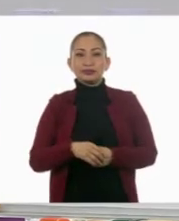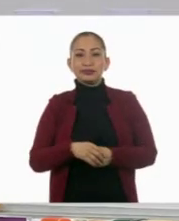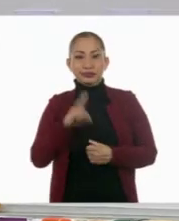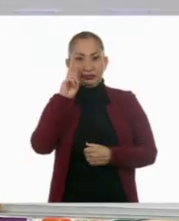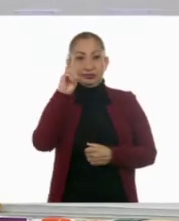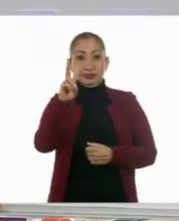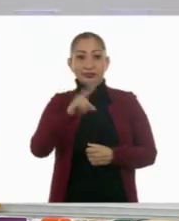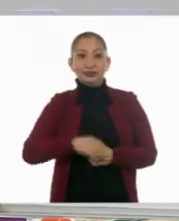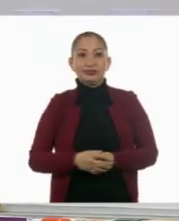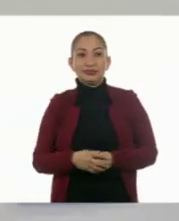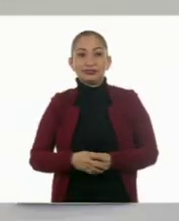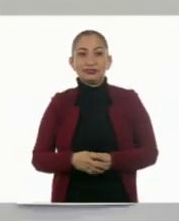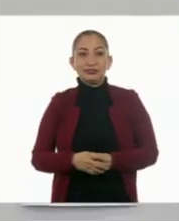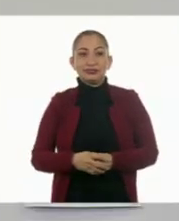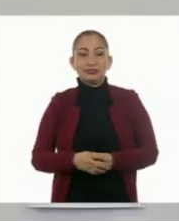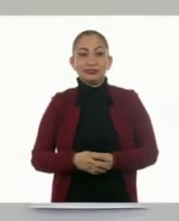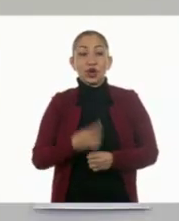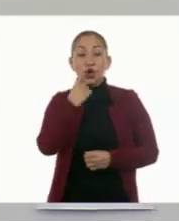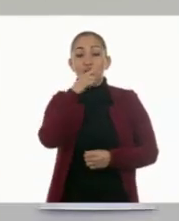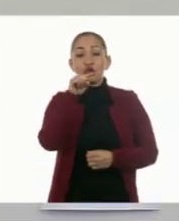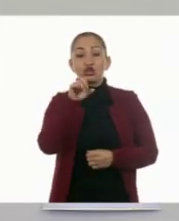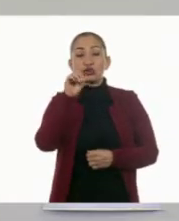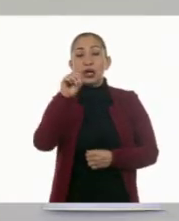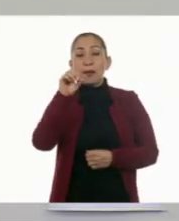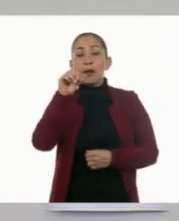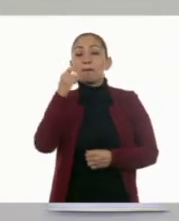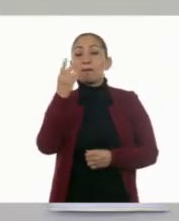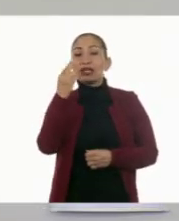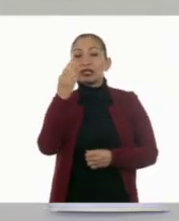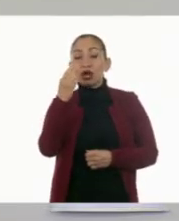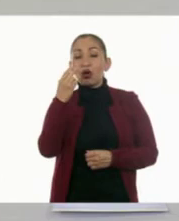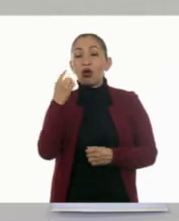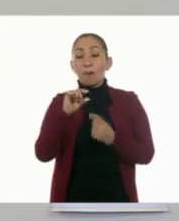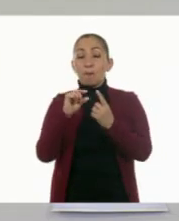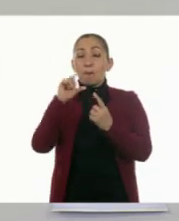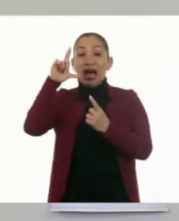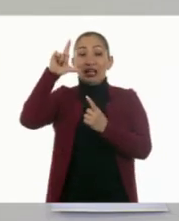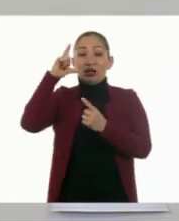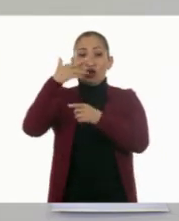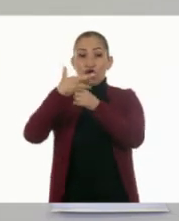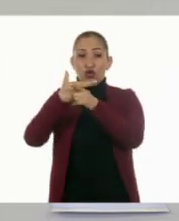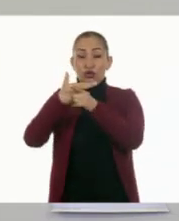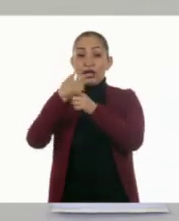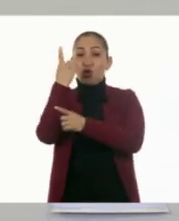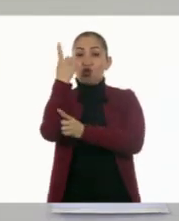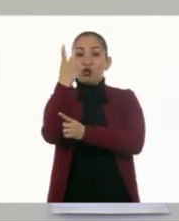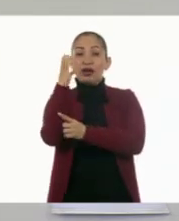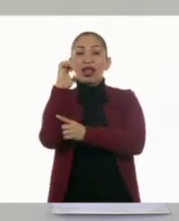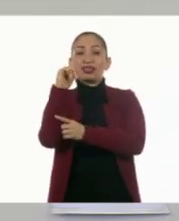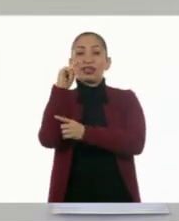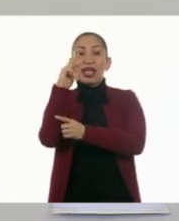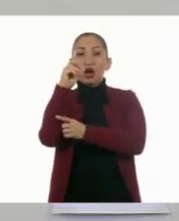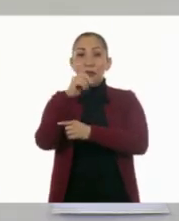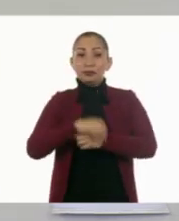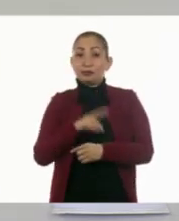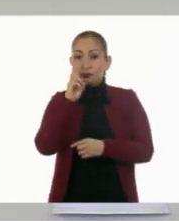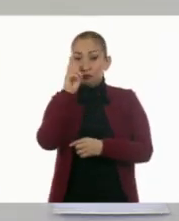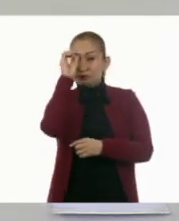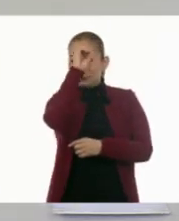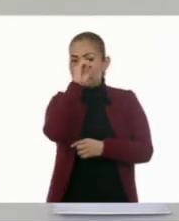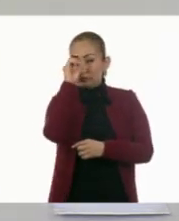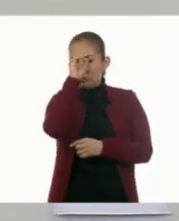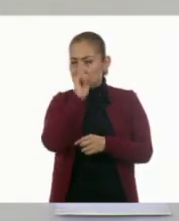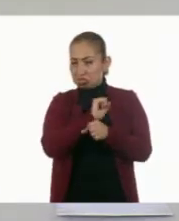Mayor que 1. Ajá. Un entero 25 milésimos es mayor que 1. Como ven, en casa